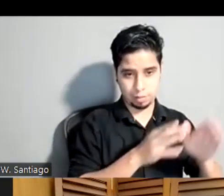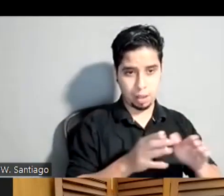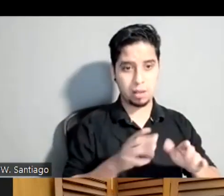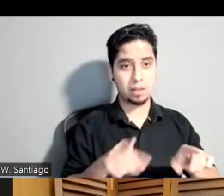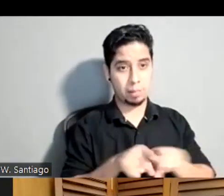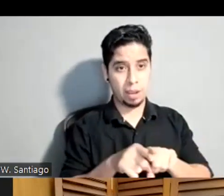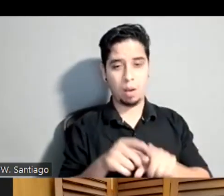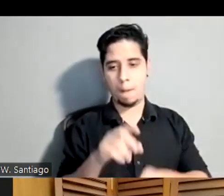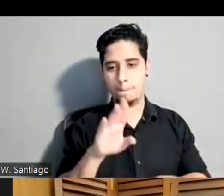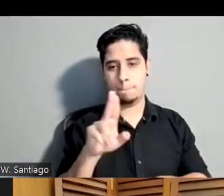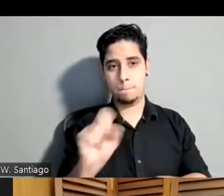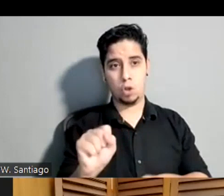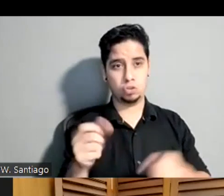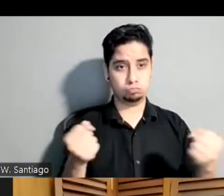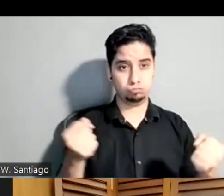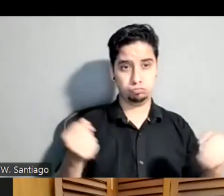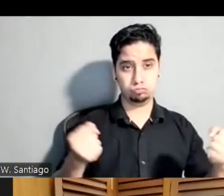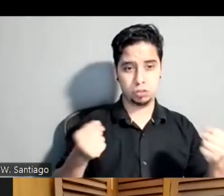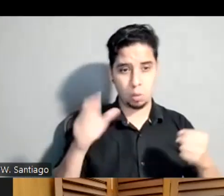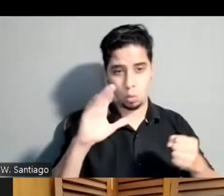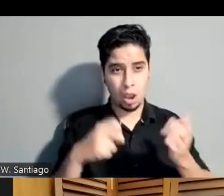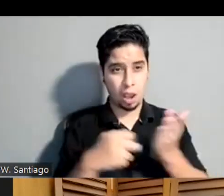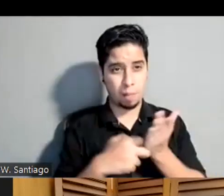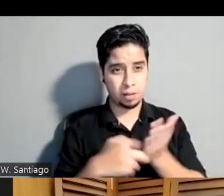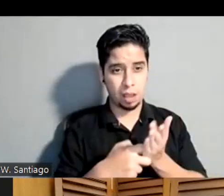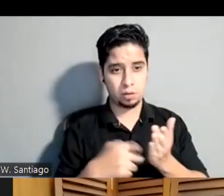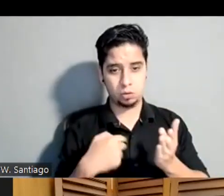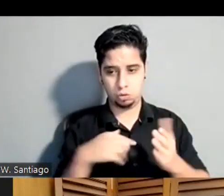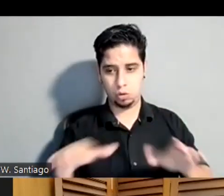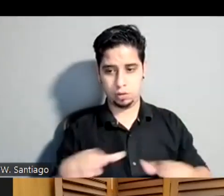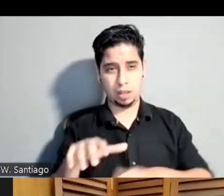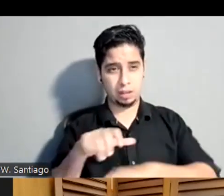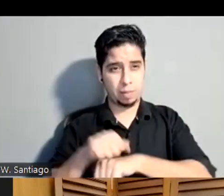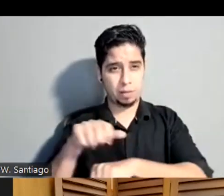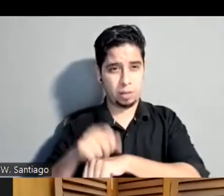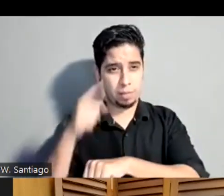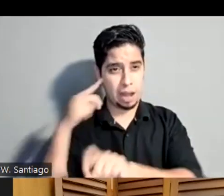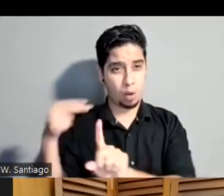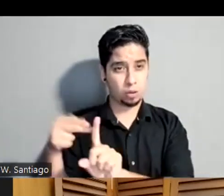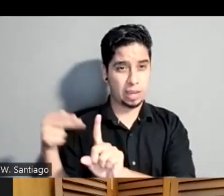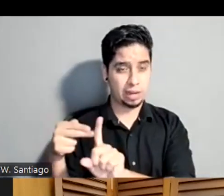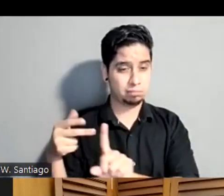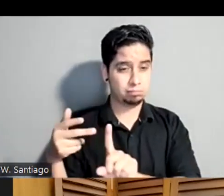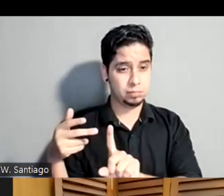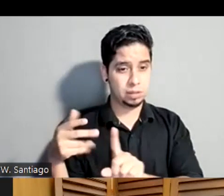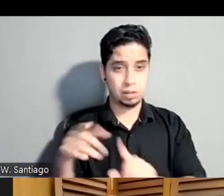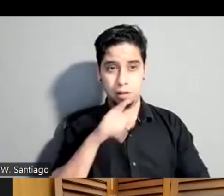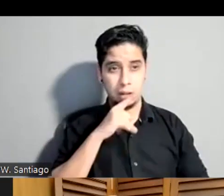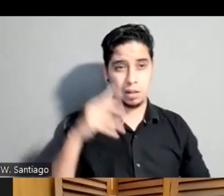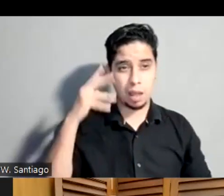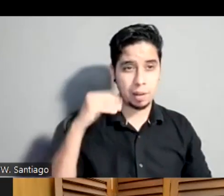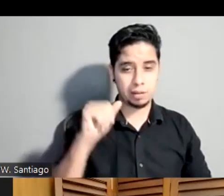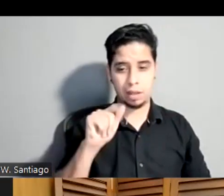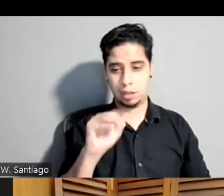la guagua, yo buscaba los pasajes, yo hice las reservaciones de los hoteles. La experiencia en el Ateneo